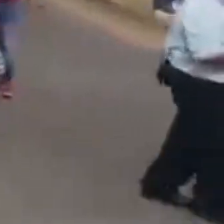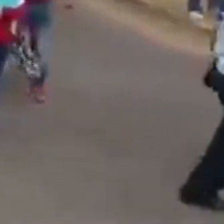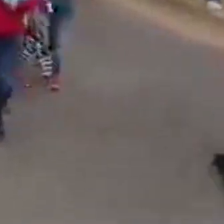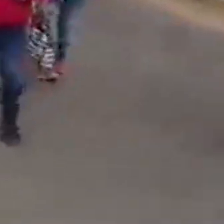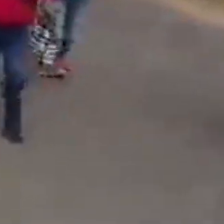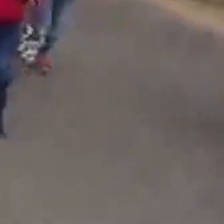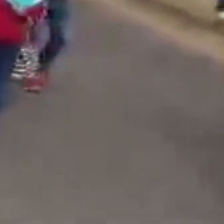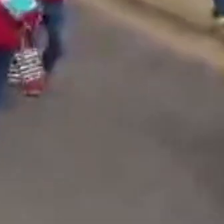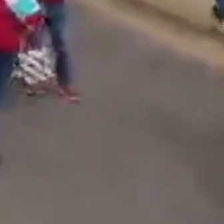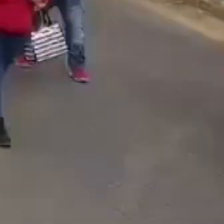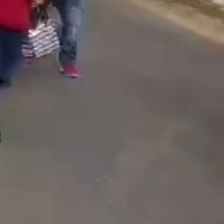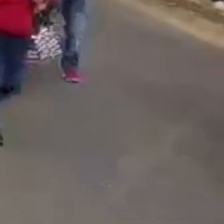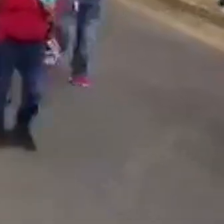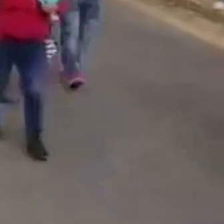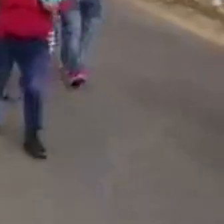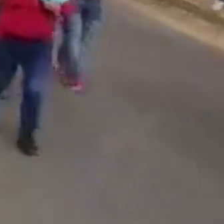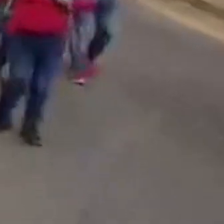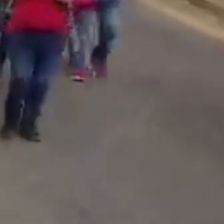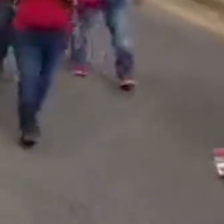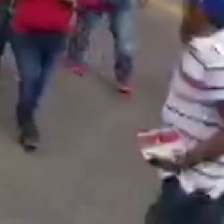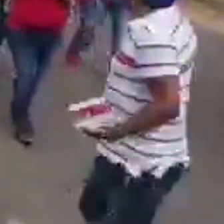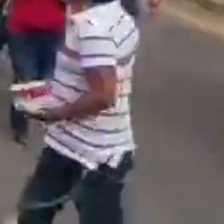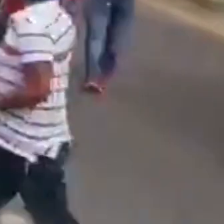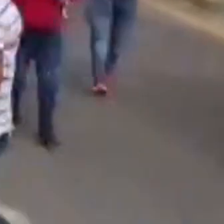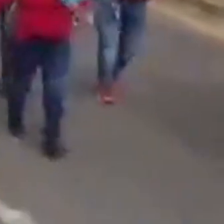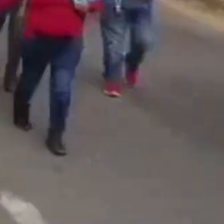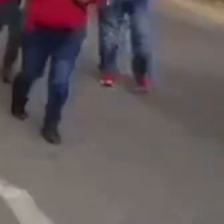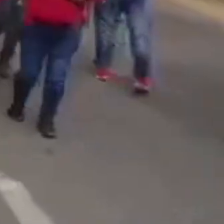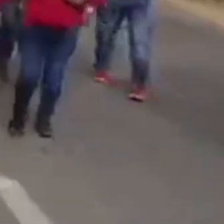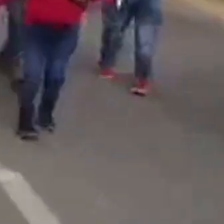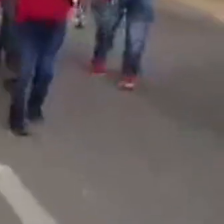sociales rezagadas de gobiernos anteriores formaron